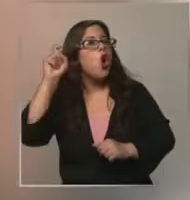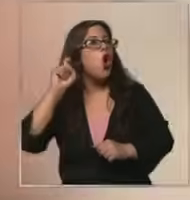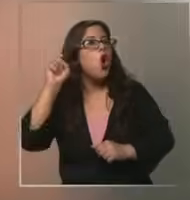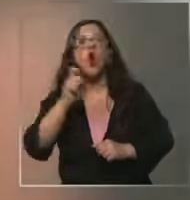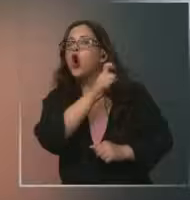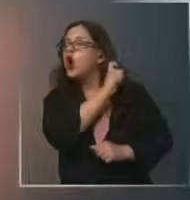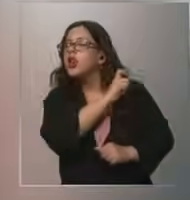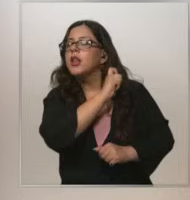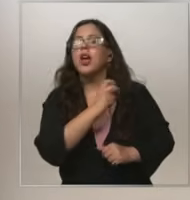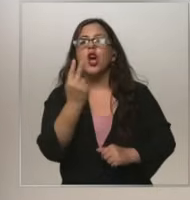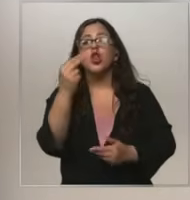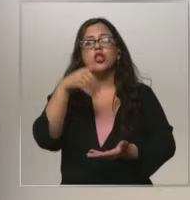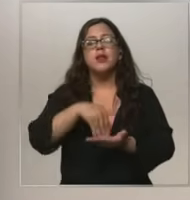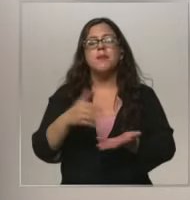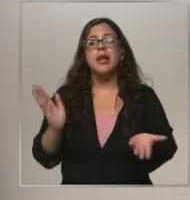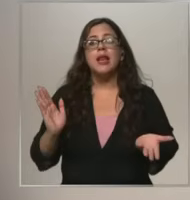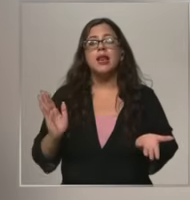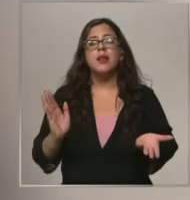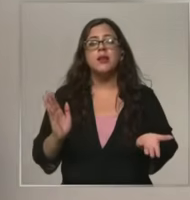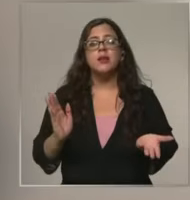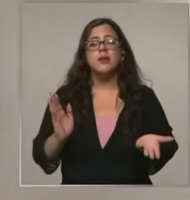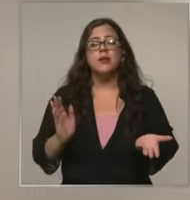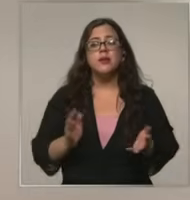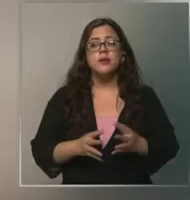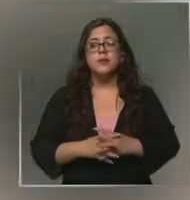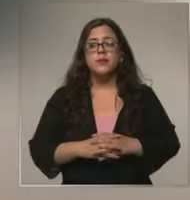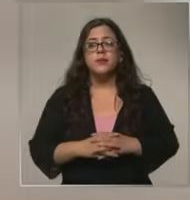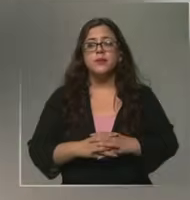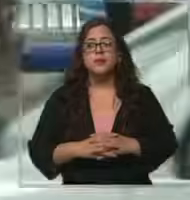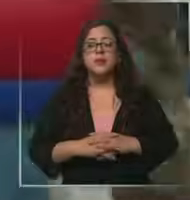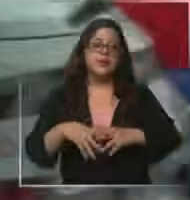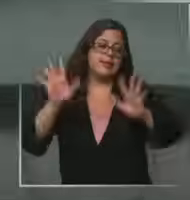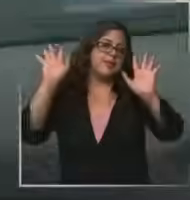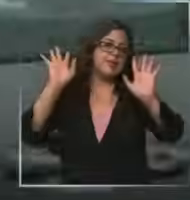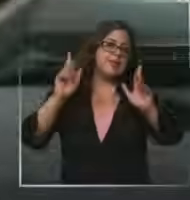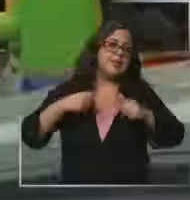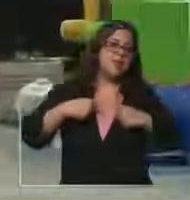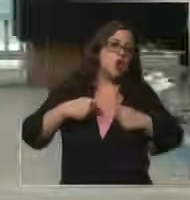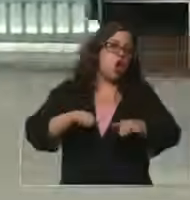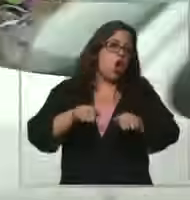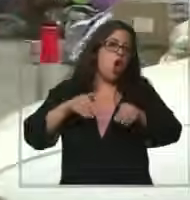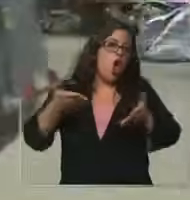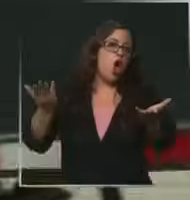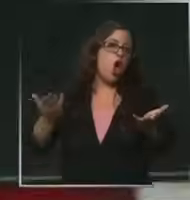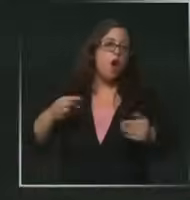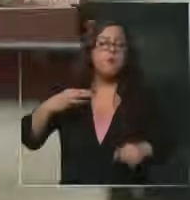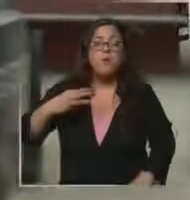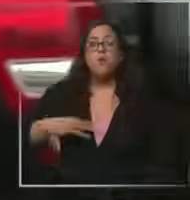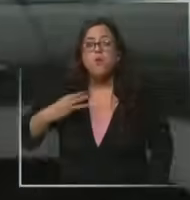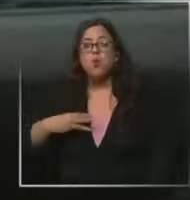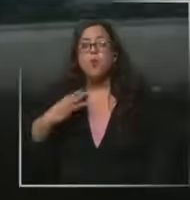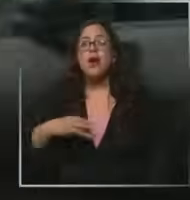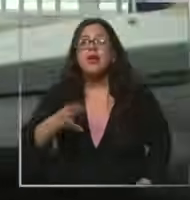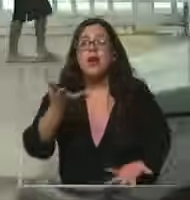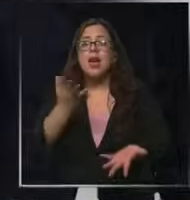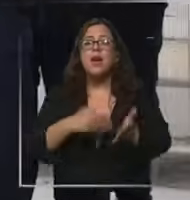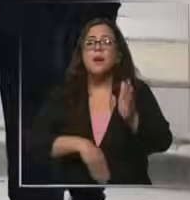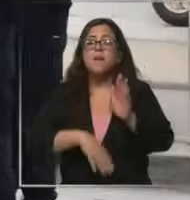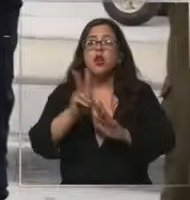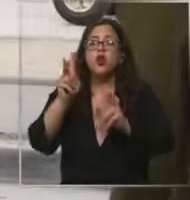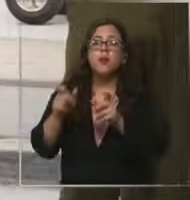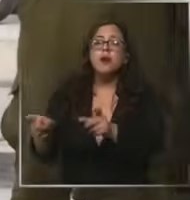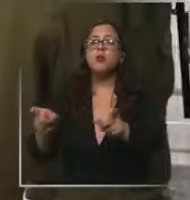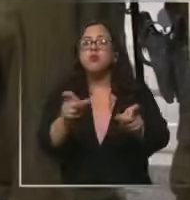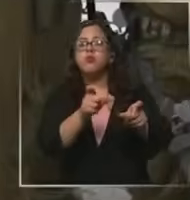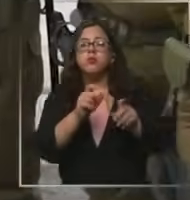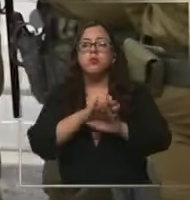lucas, ¿no? 12 luquitas, mire. ¡Qué cono! En época estival, la municipalidad ha incrementado los operativos y